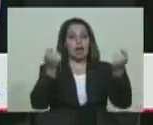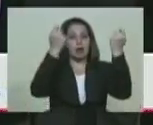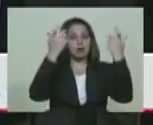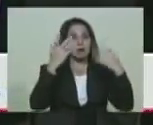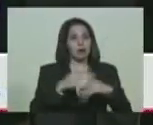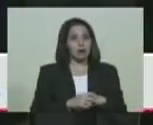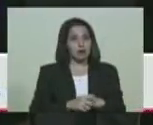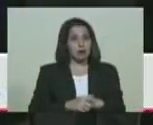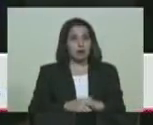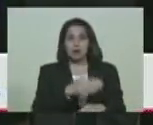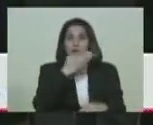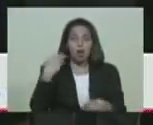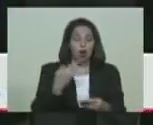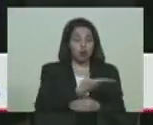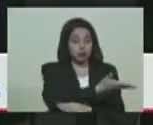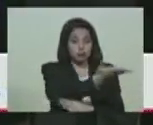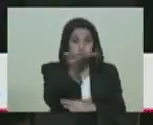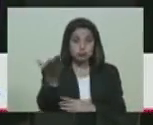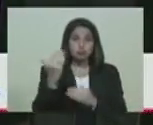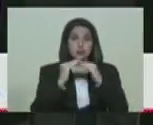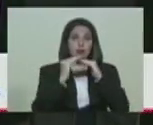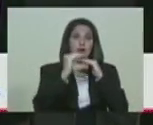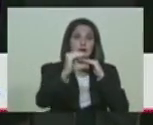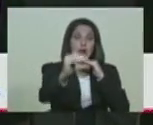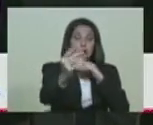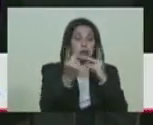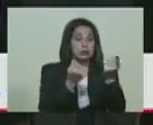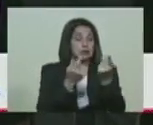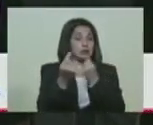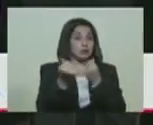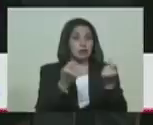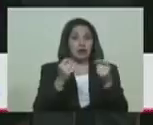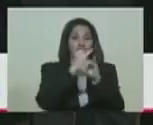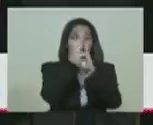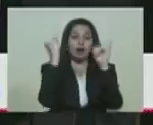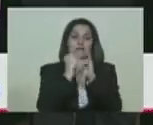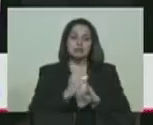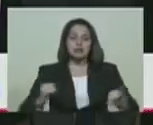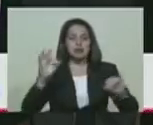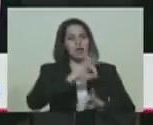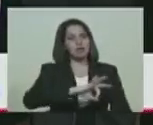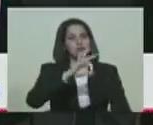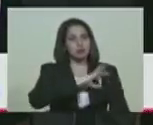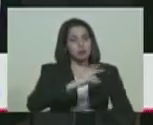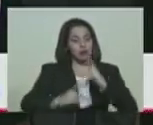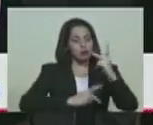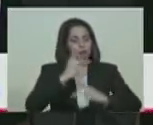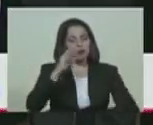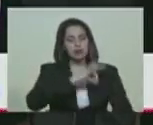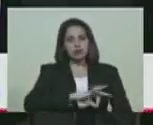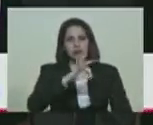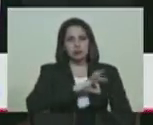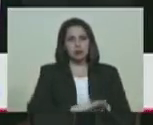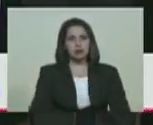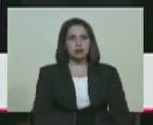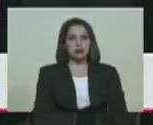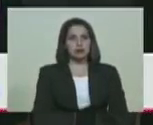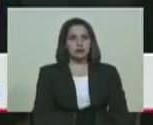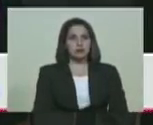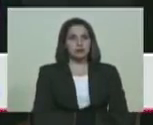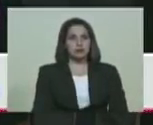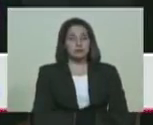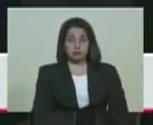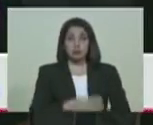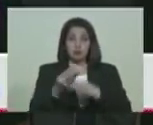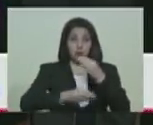distribuir la riqueza y estabilizar y recuperar la felicidad social, la prosperidad social. Si es para eso,